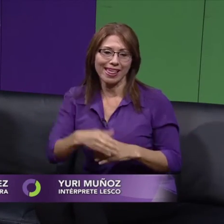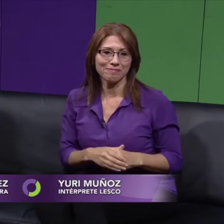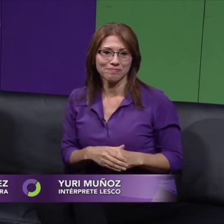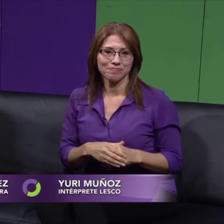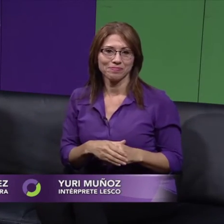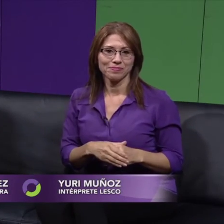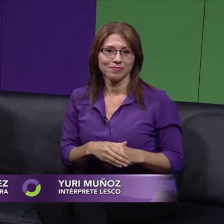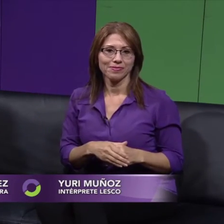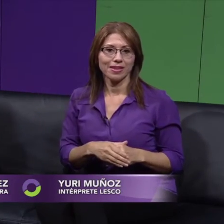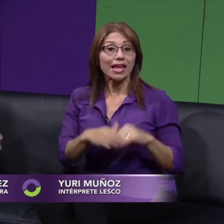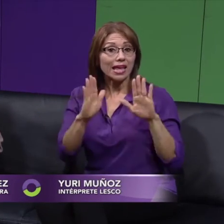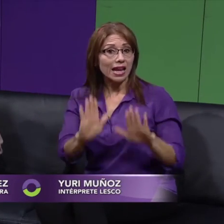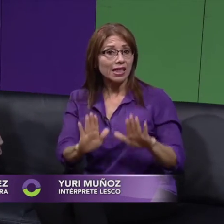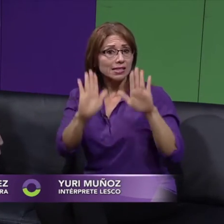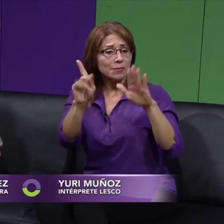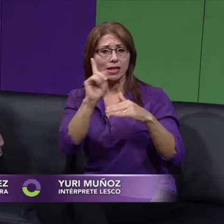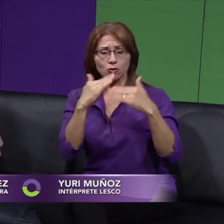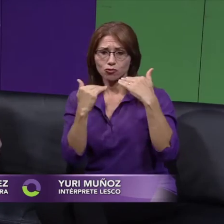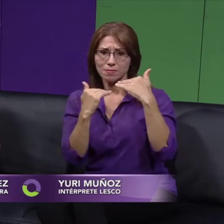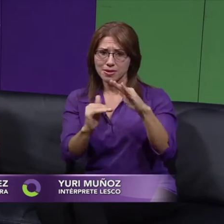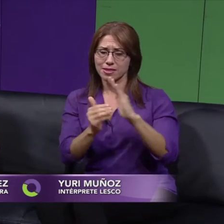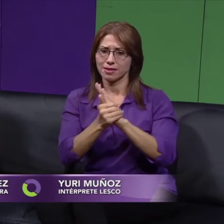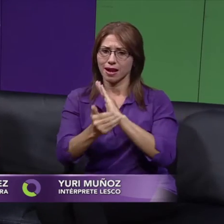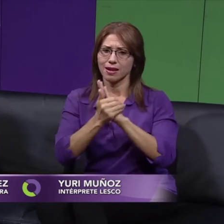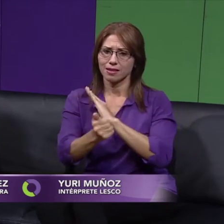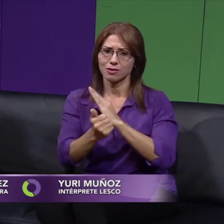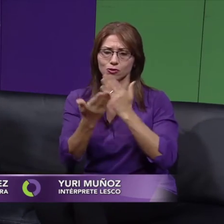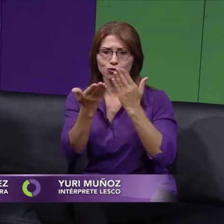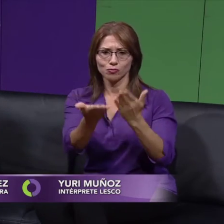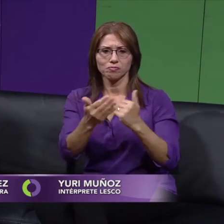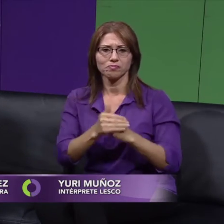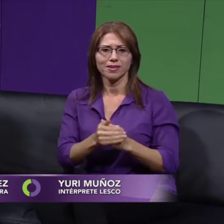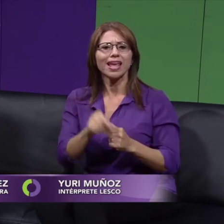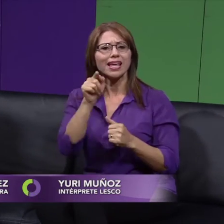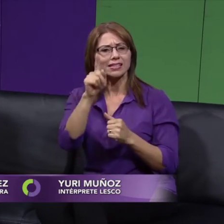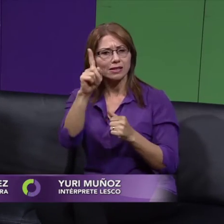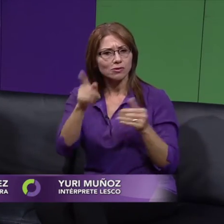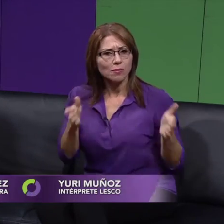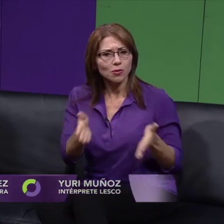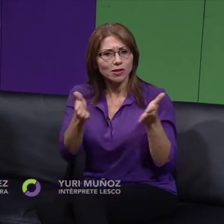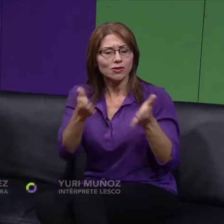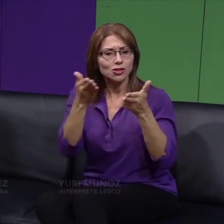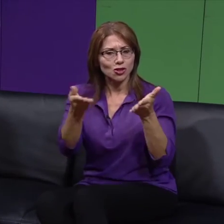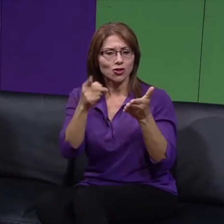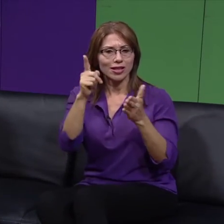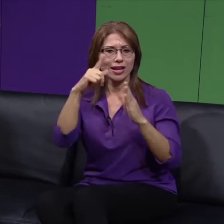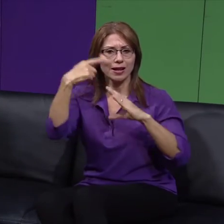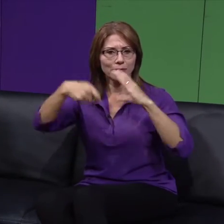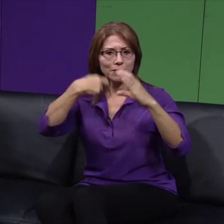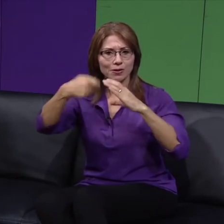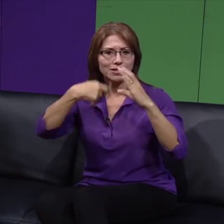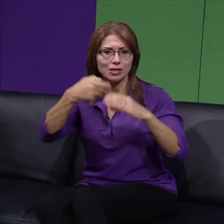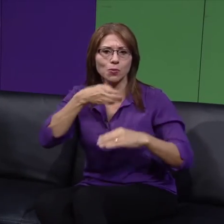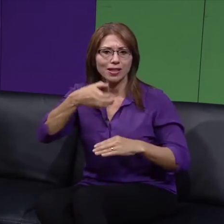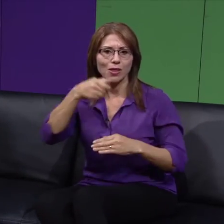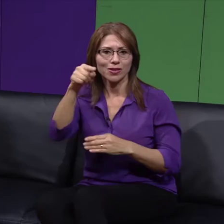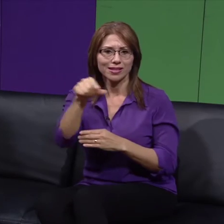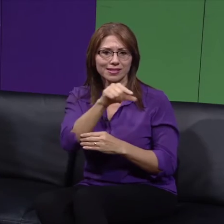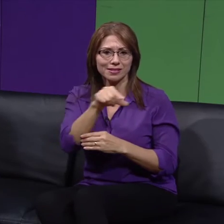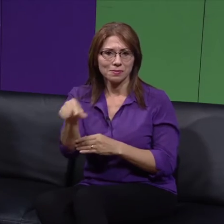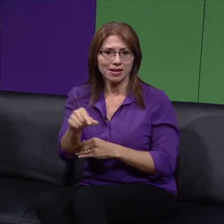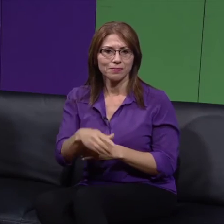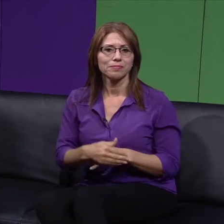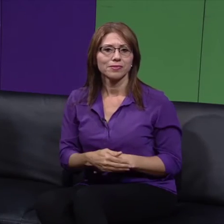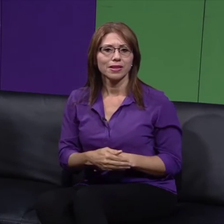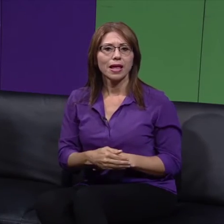recomendada. Que la discapacidad no limite los talentos y habilidades. Esa es la motivación que nos da el audiovisual recomendado